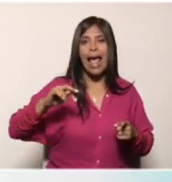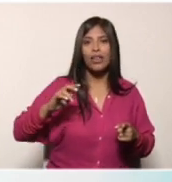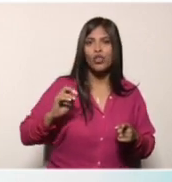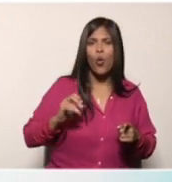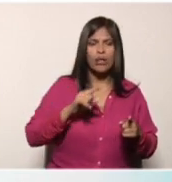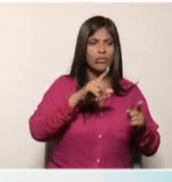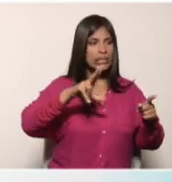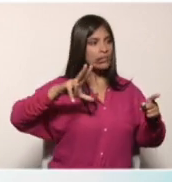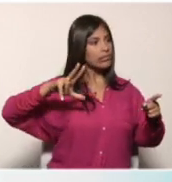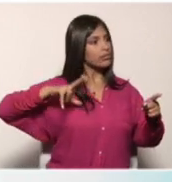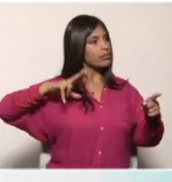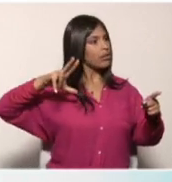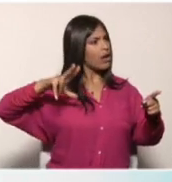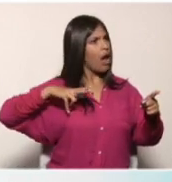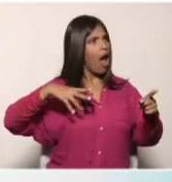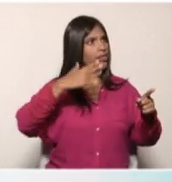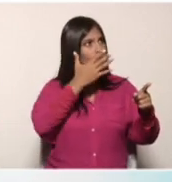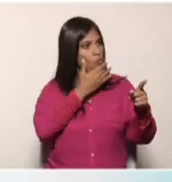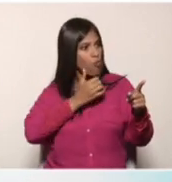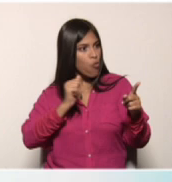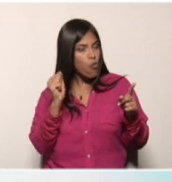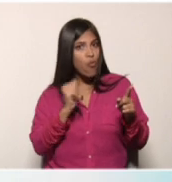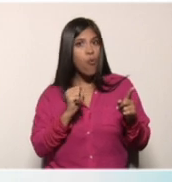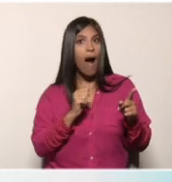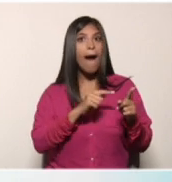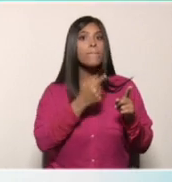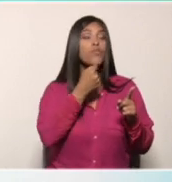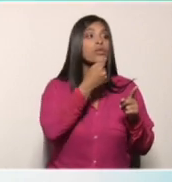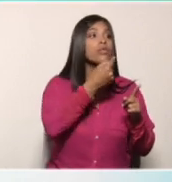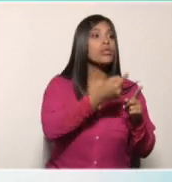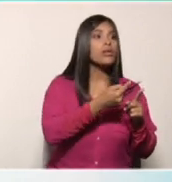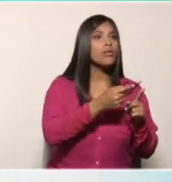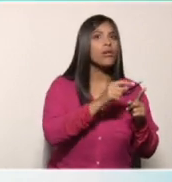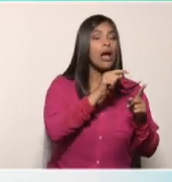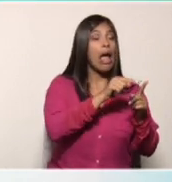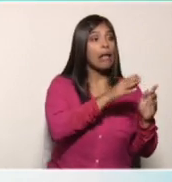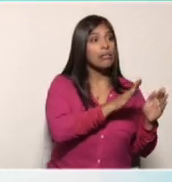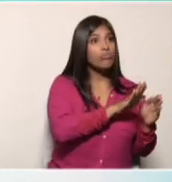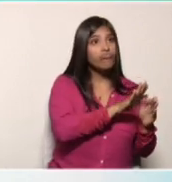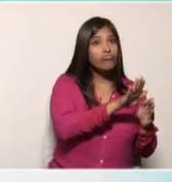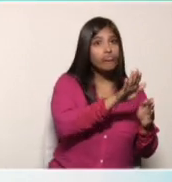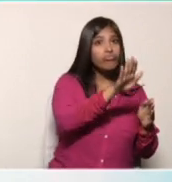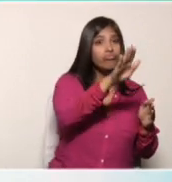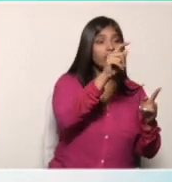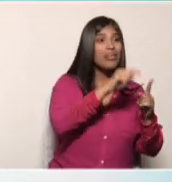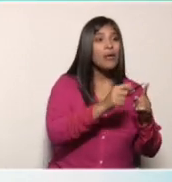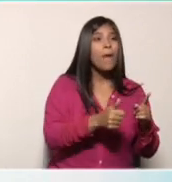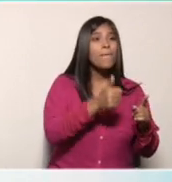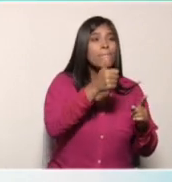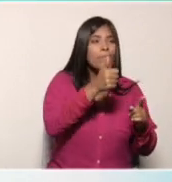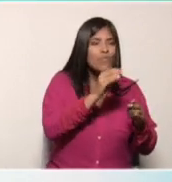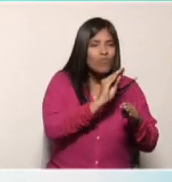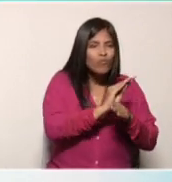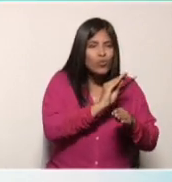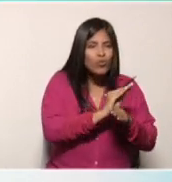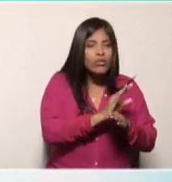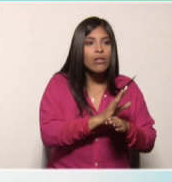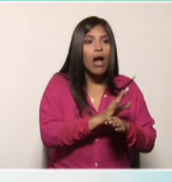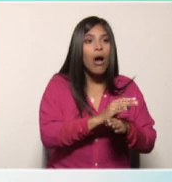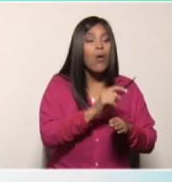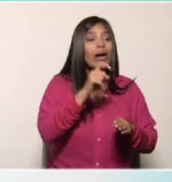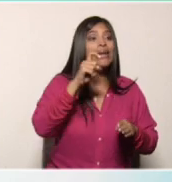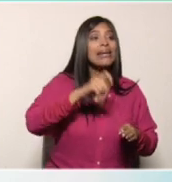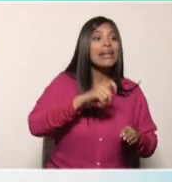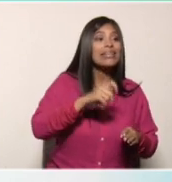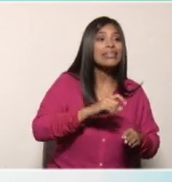muy elegante, apuesto, y les dijo: Esta vía deberán tener mucha precaución. Se requiere de